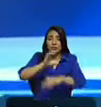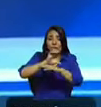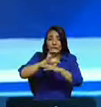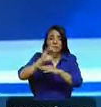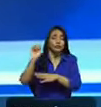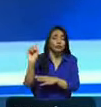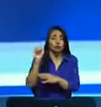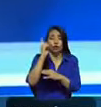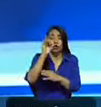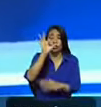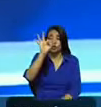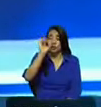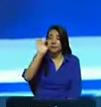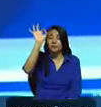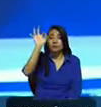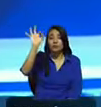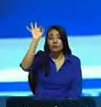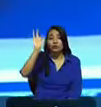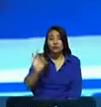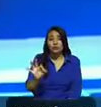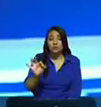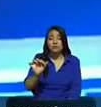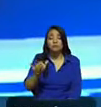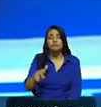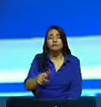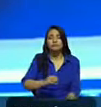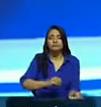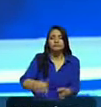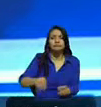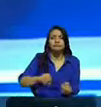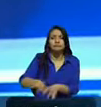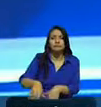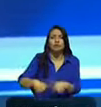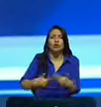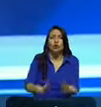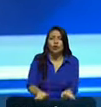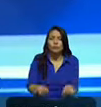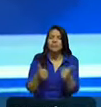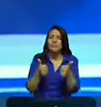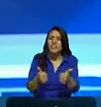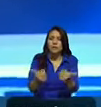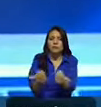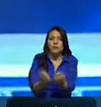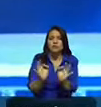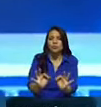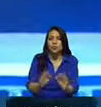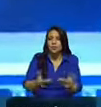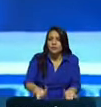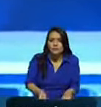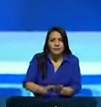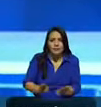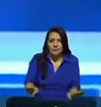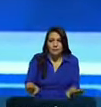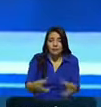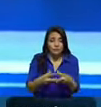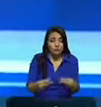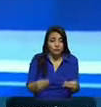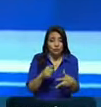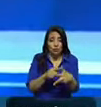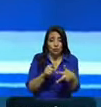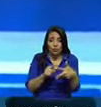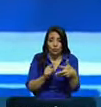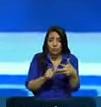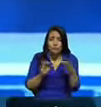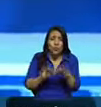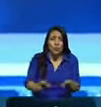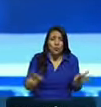solamente el 90% de los residuos sólidos urbanos se disponen en condiciones adecuadas. si nosotros no resolvemos estos elementos